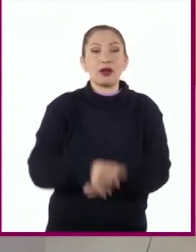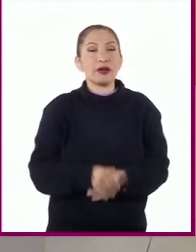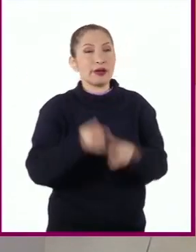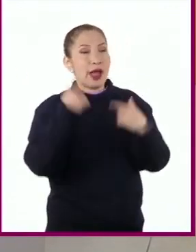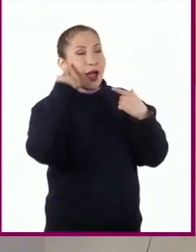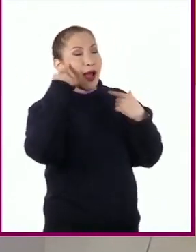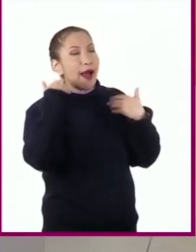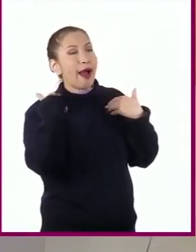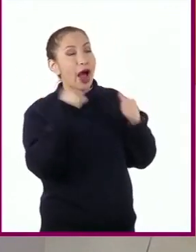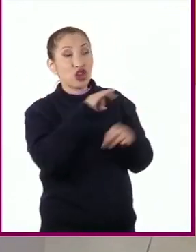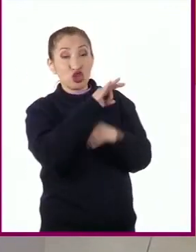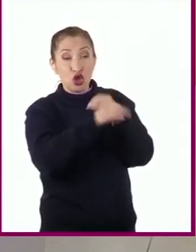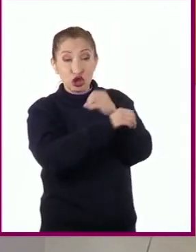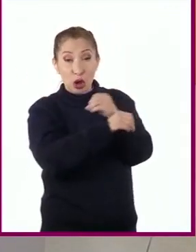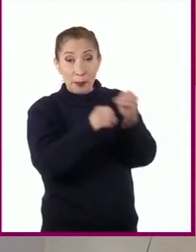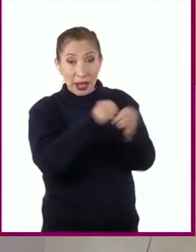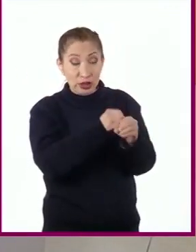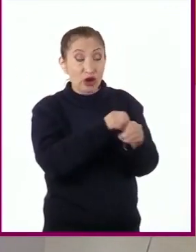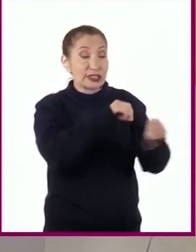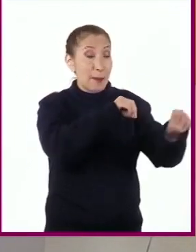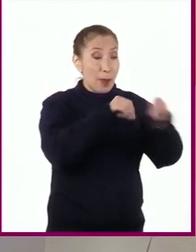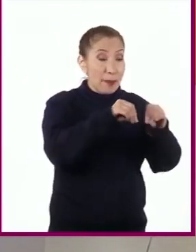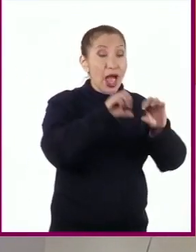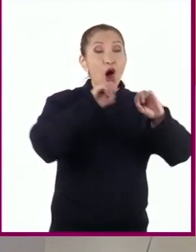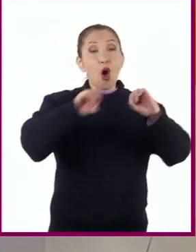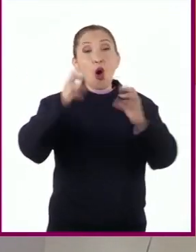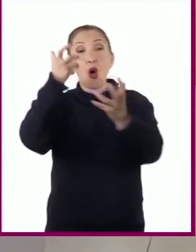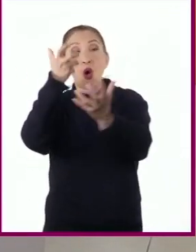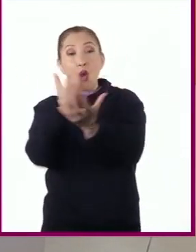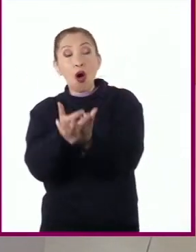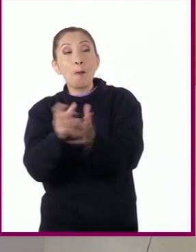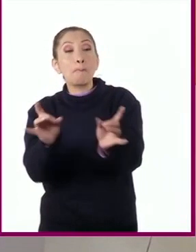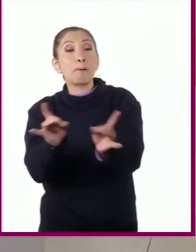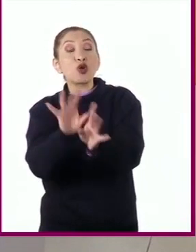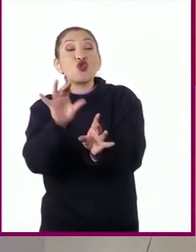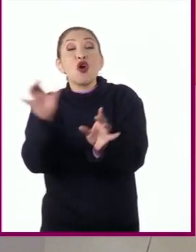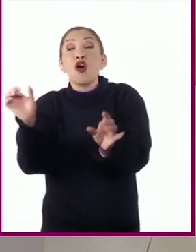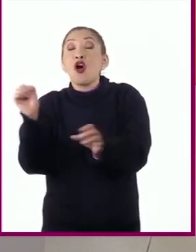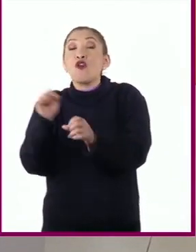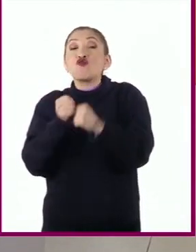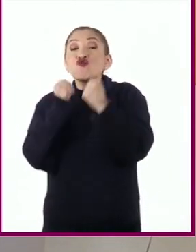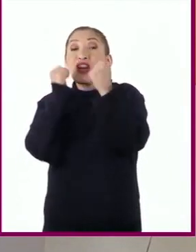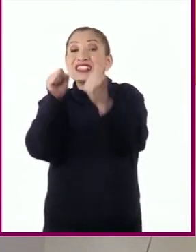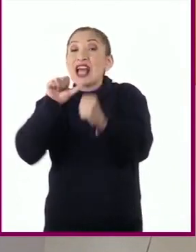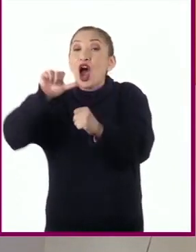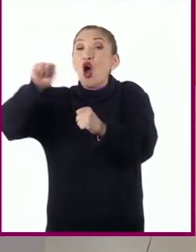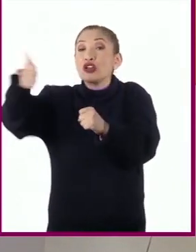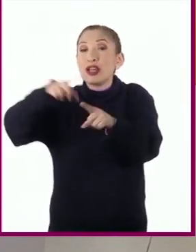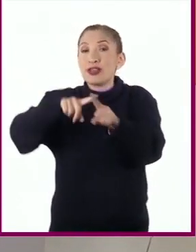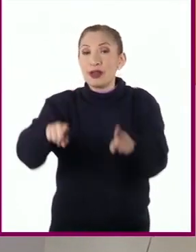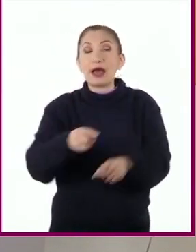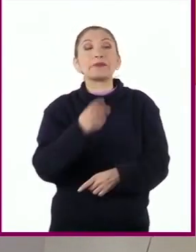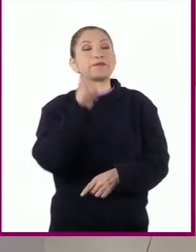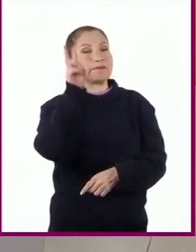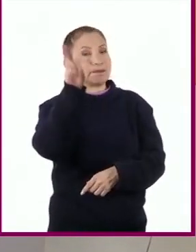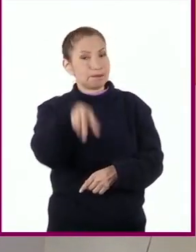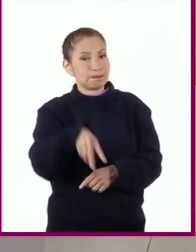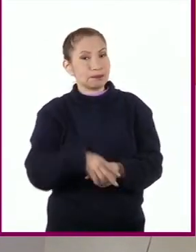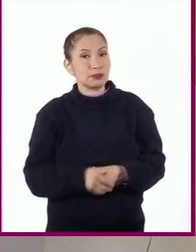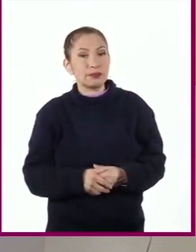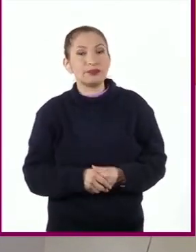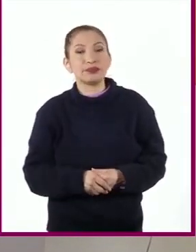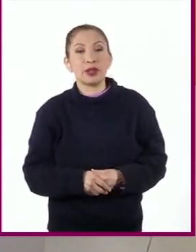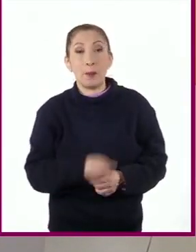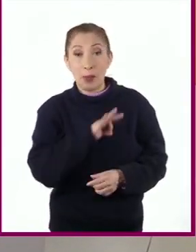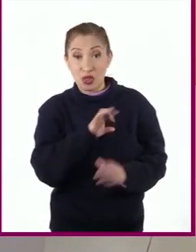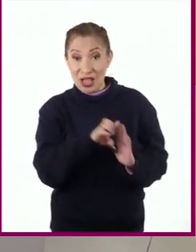comprendí. Todos los objetos se mueven o se detienen por causa de una fuerza externa, ¿verdad? Afirmativo.